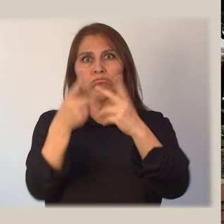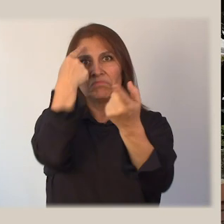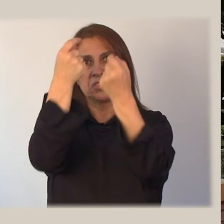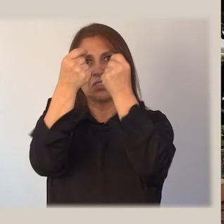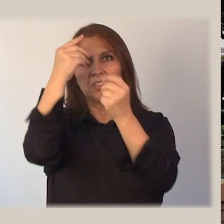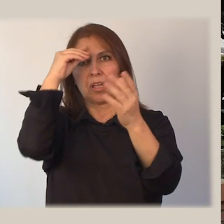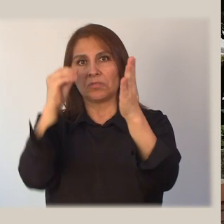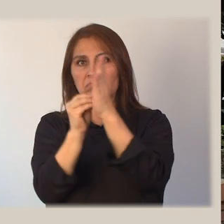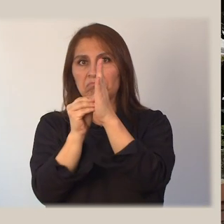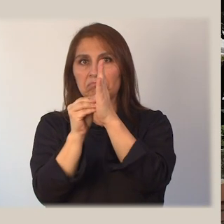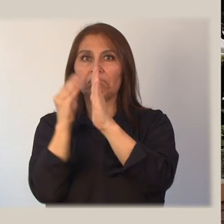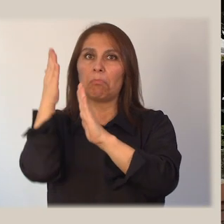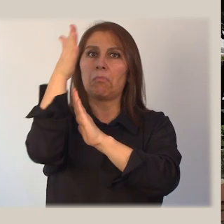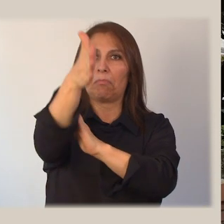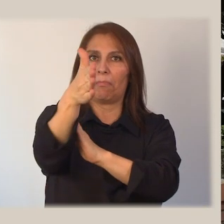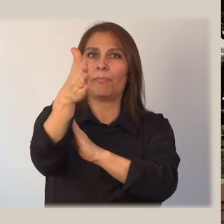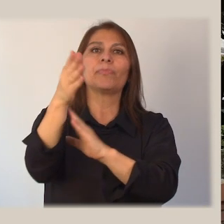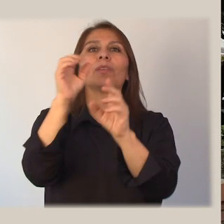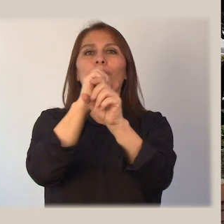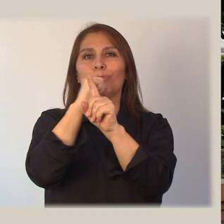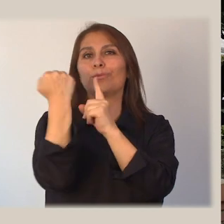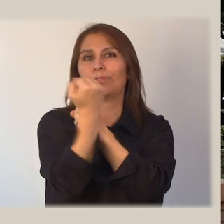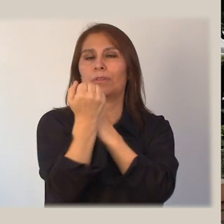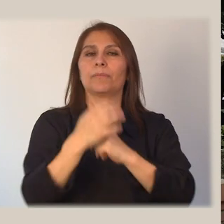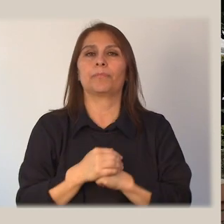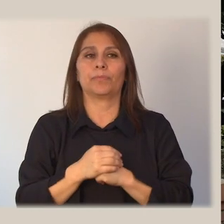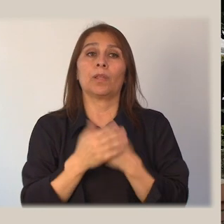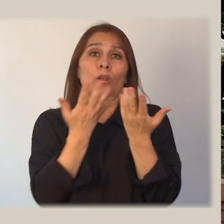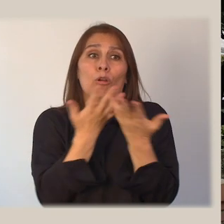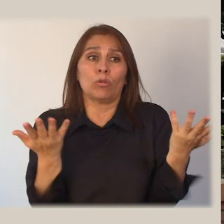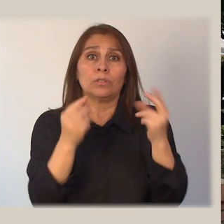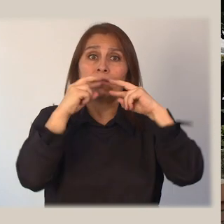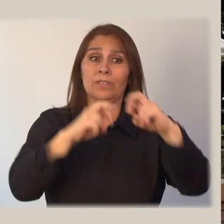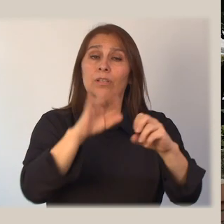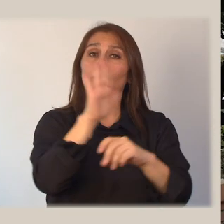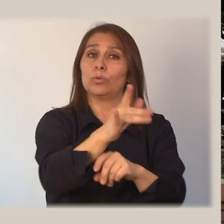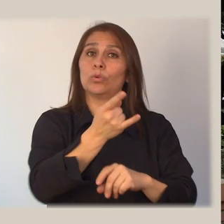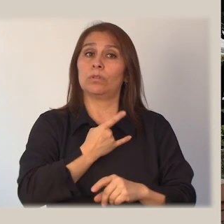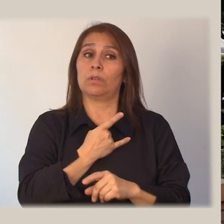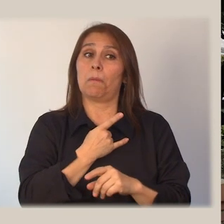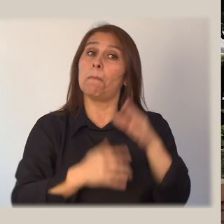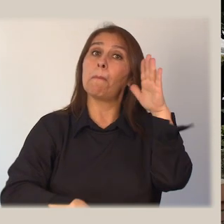resultados con estrategias de proyección social. En las distintas áreas en las que